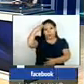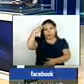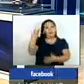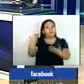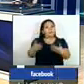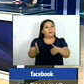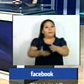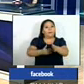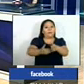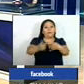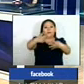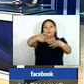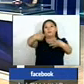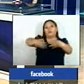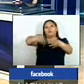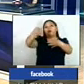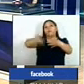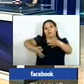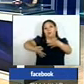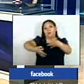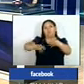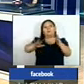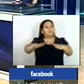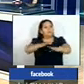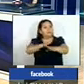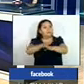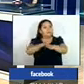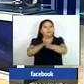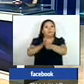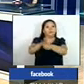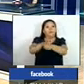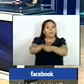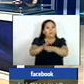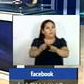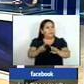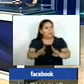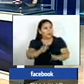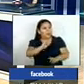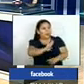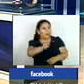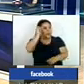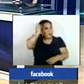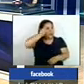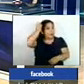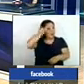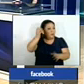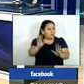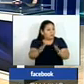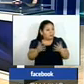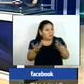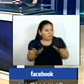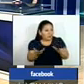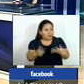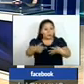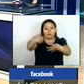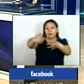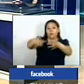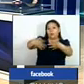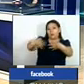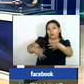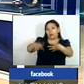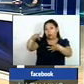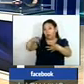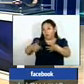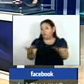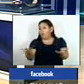vigencia la ley especial transitoria para la contención de la pandemia. Pero ¿qué dicen las autoridades? ¿Cuál es el contraste entre esta ley y lo que está